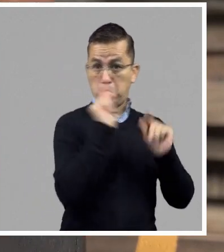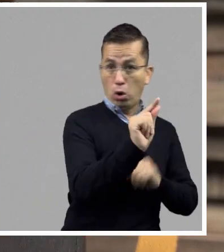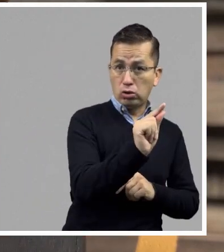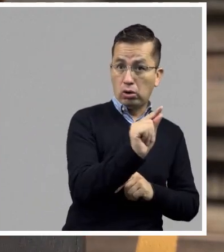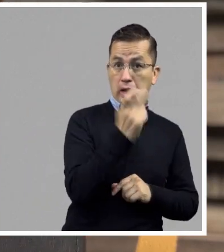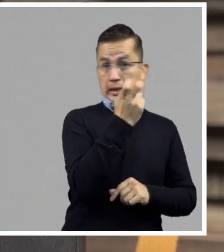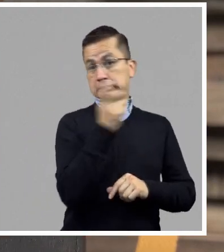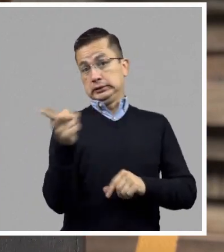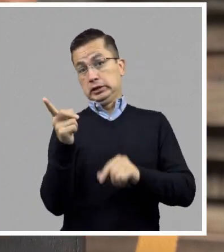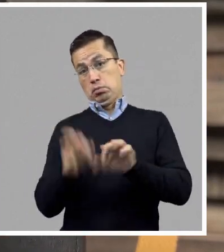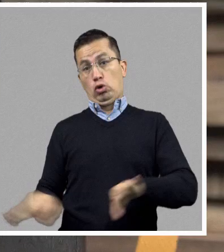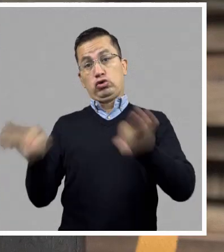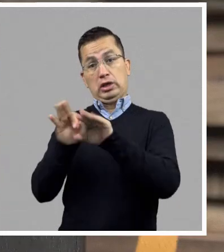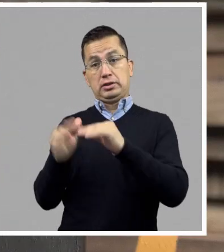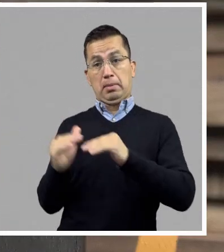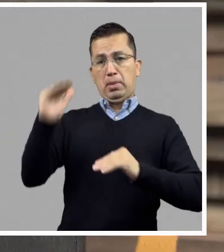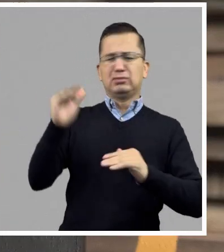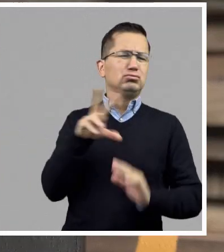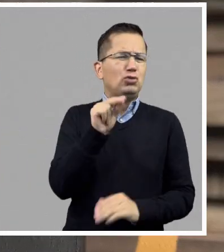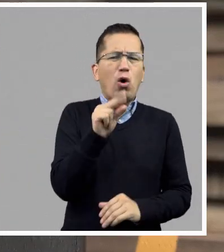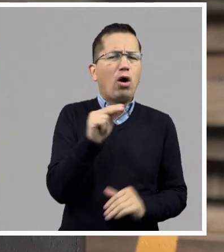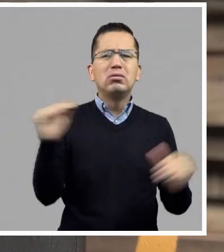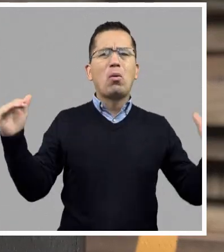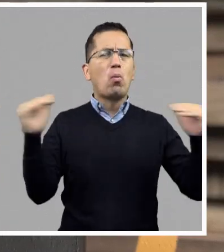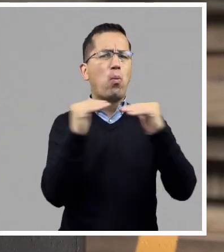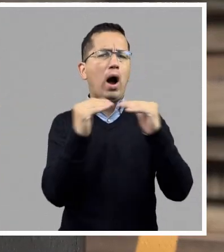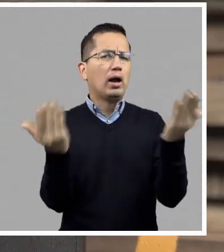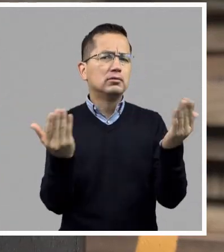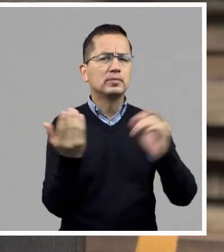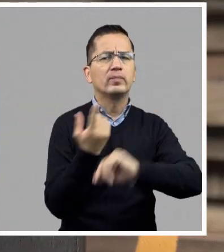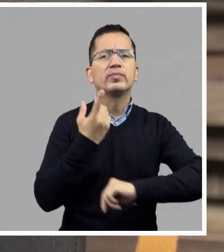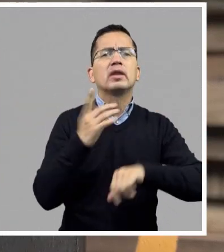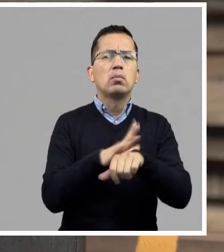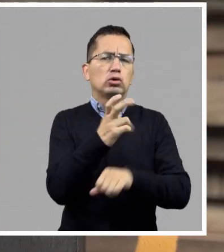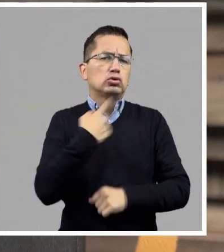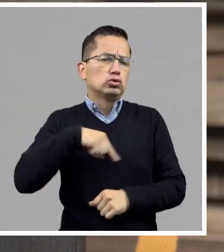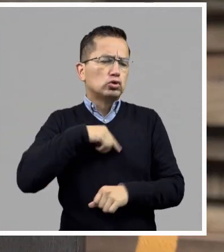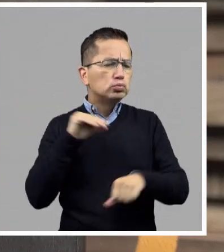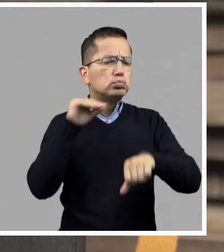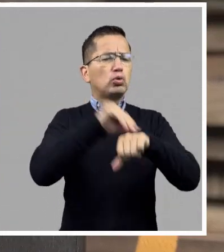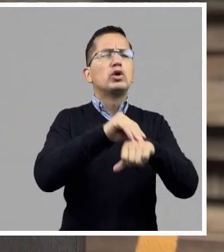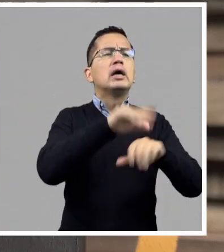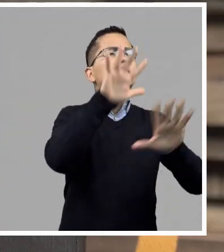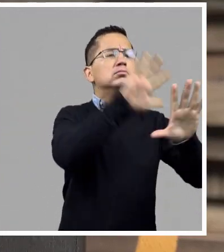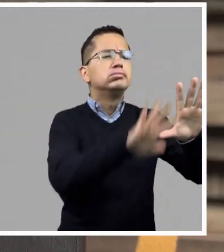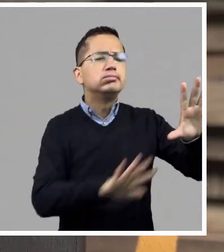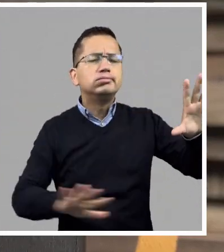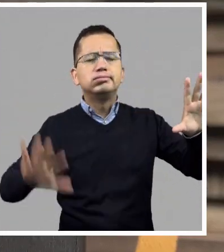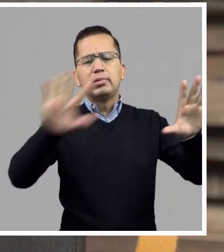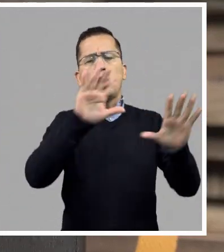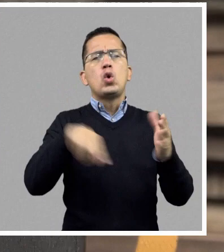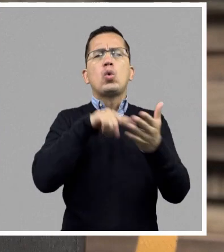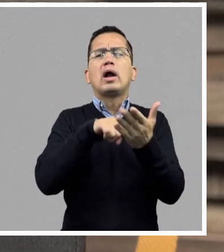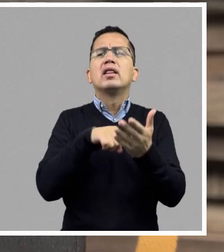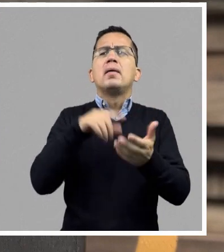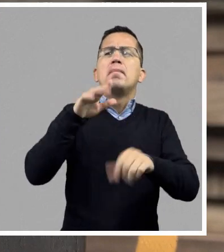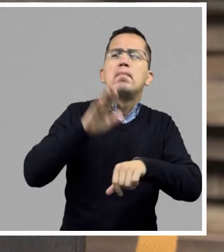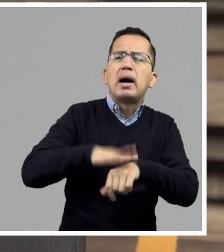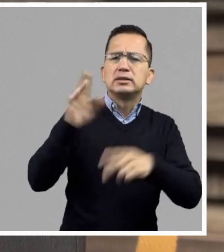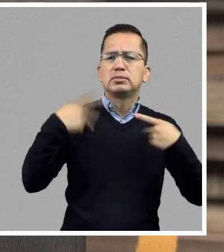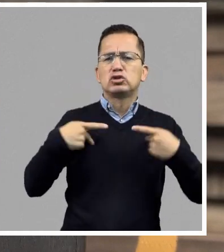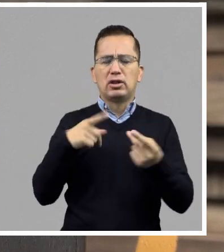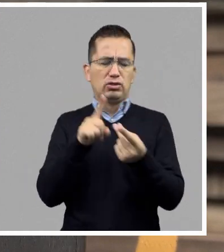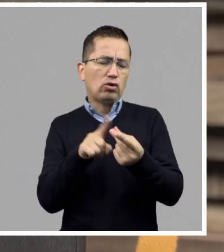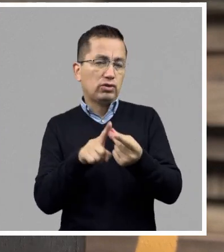la distribución de los nombres de los pueblos fue súper subjetiva como que fuera de las capitales esa parte nos parece importante especialmente en el Caribe